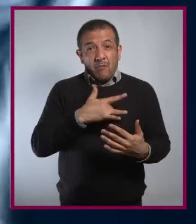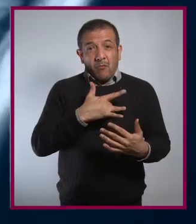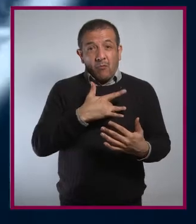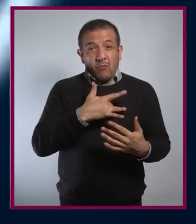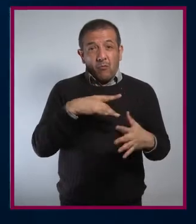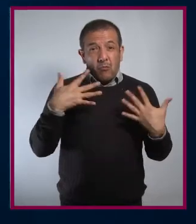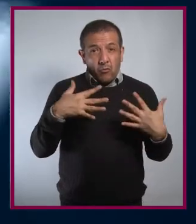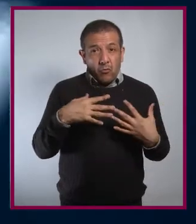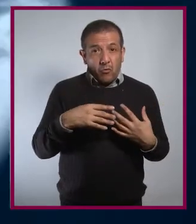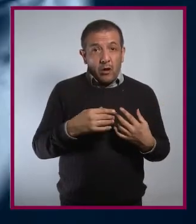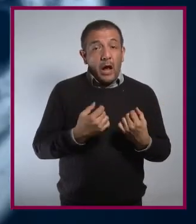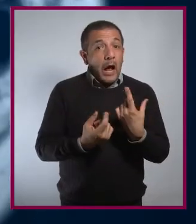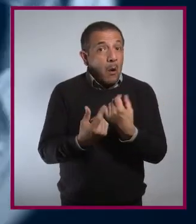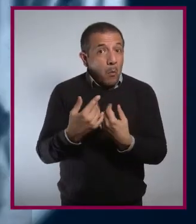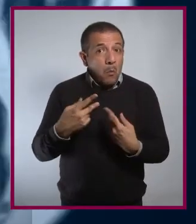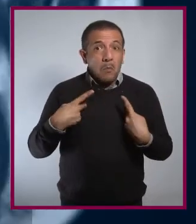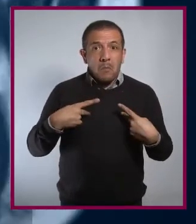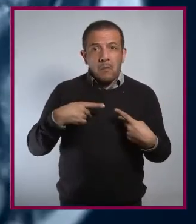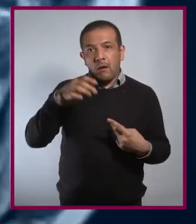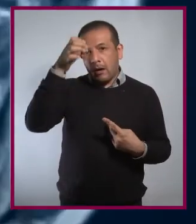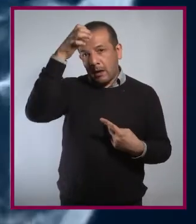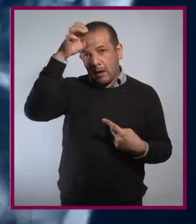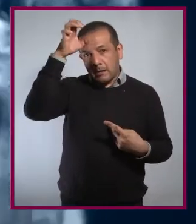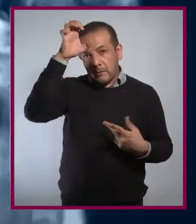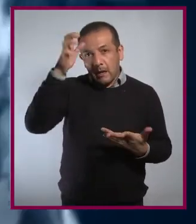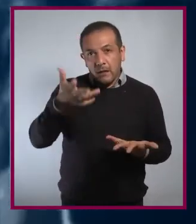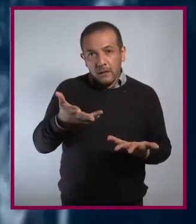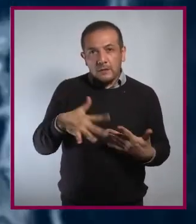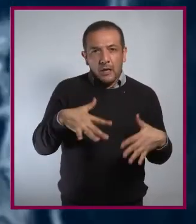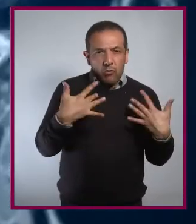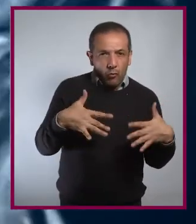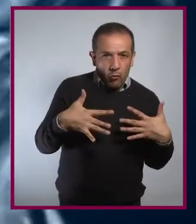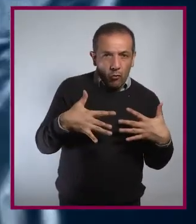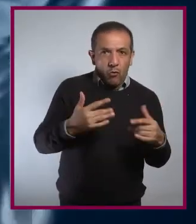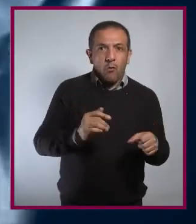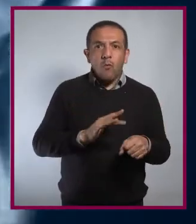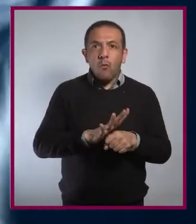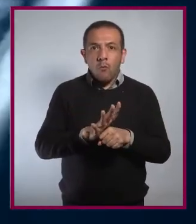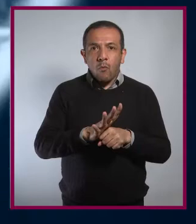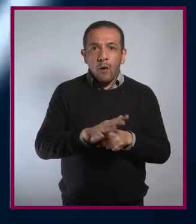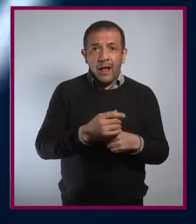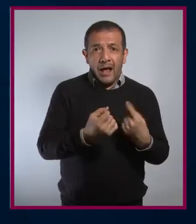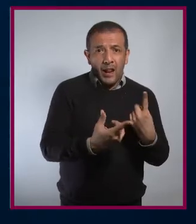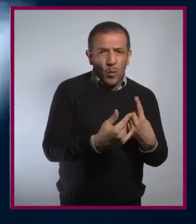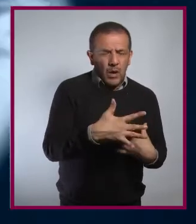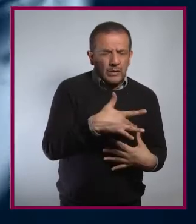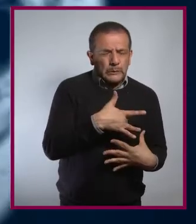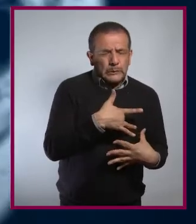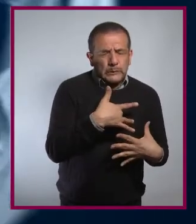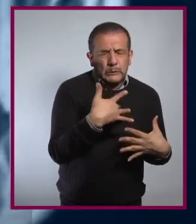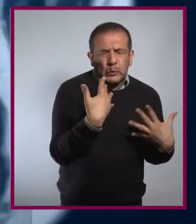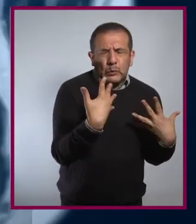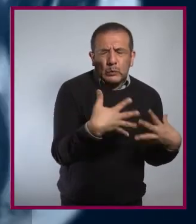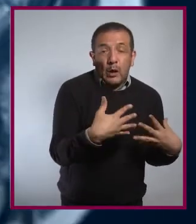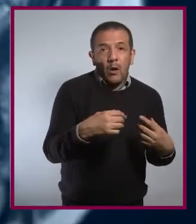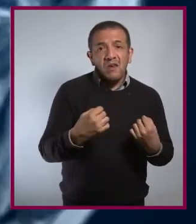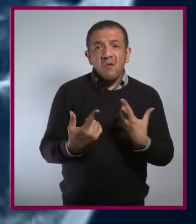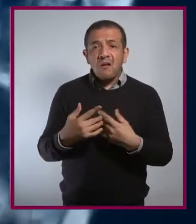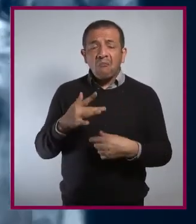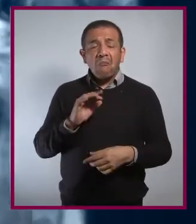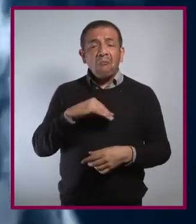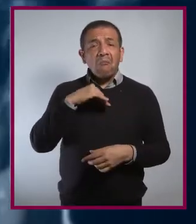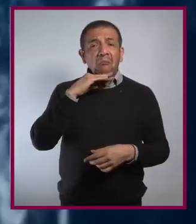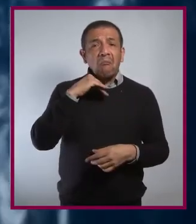manera. Hay experiencias que para algunas personas pueden ser muy dolorosas y para otras